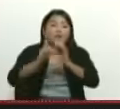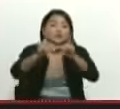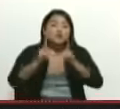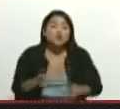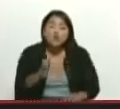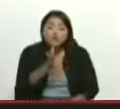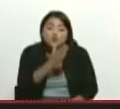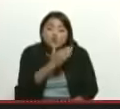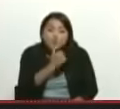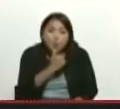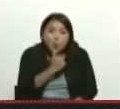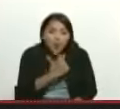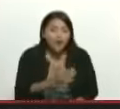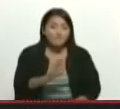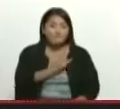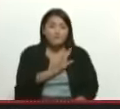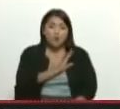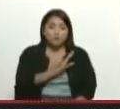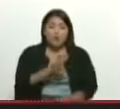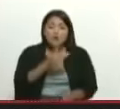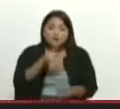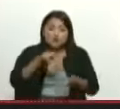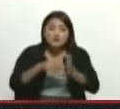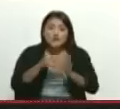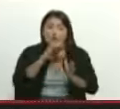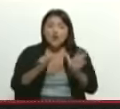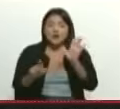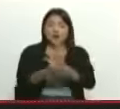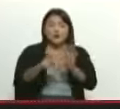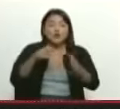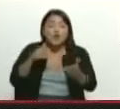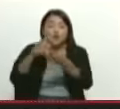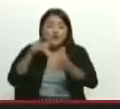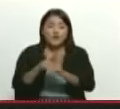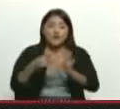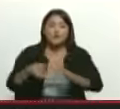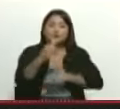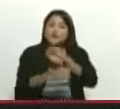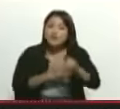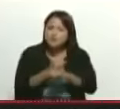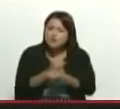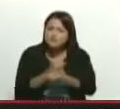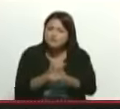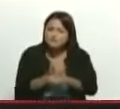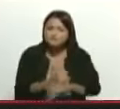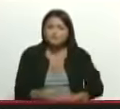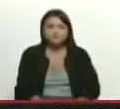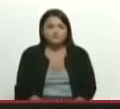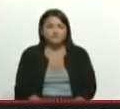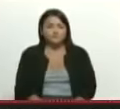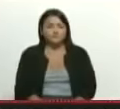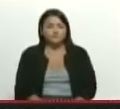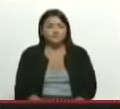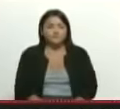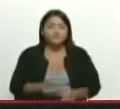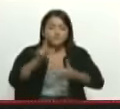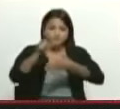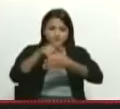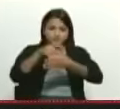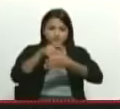de manera ilegal y en violación del derecho internacional?